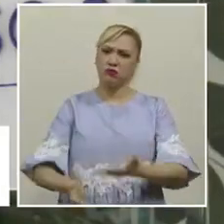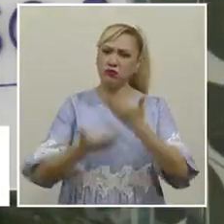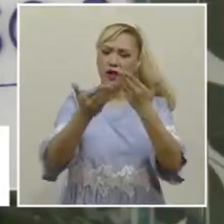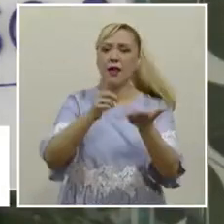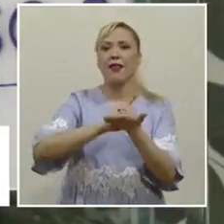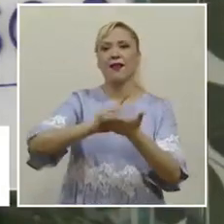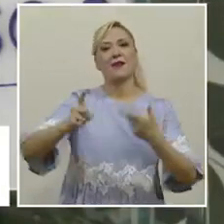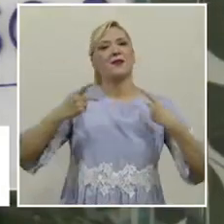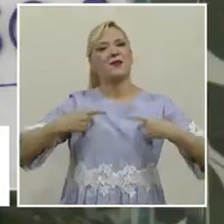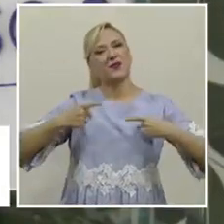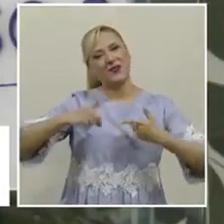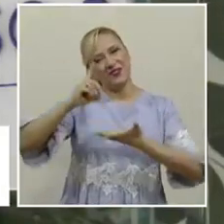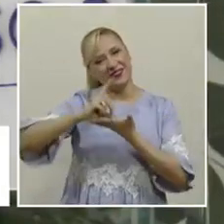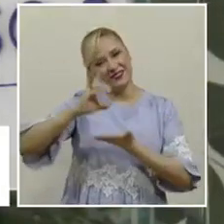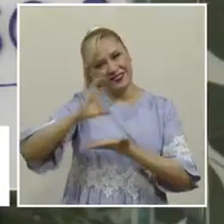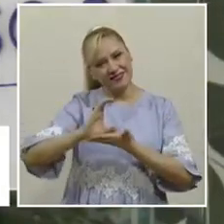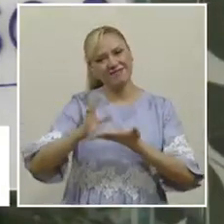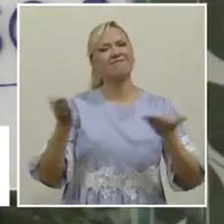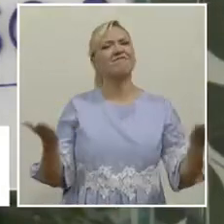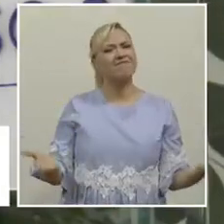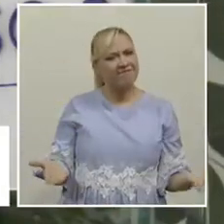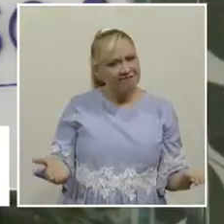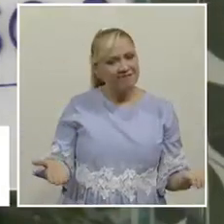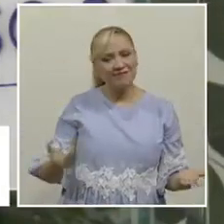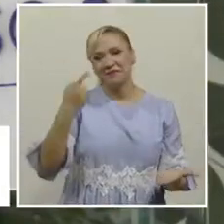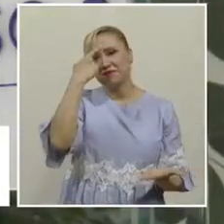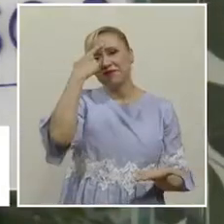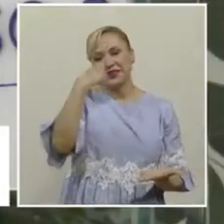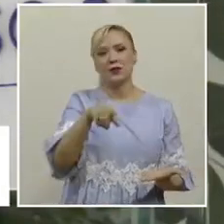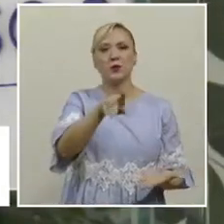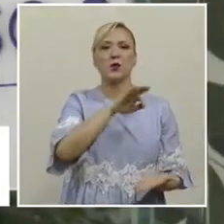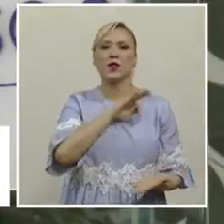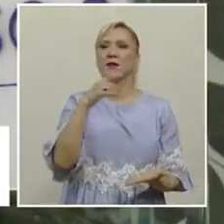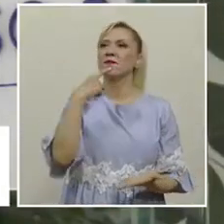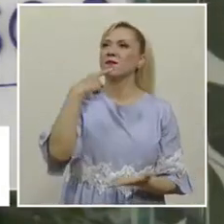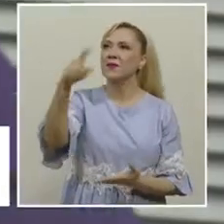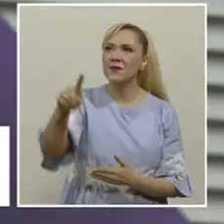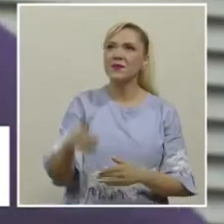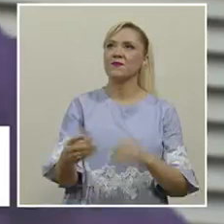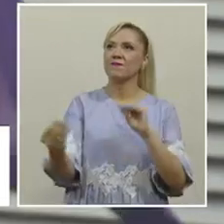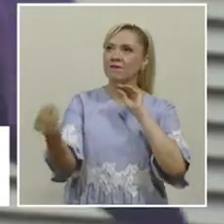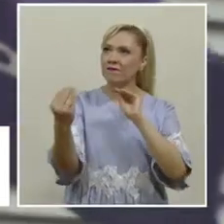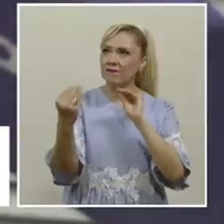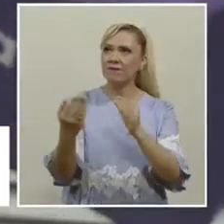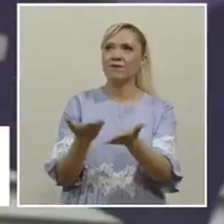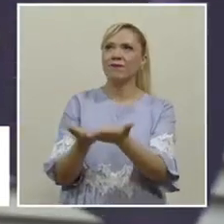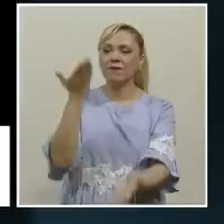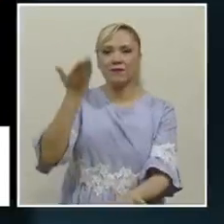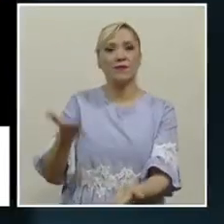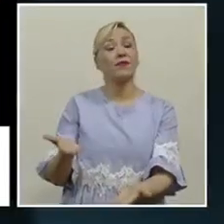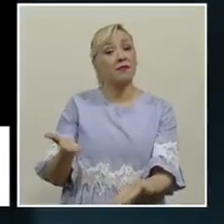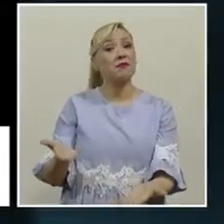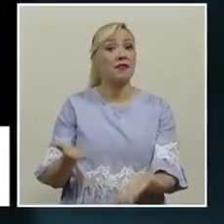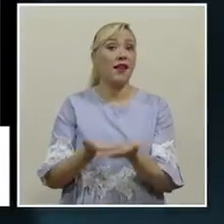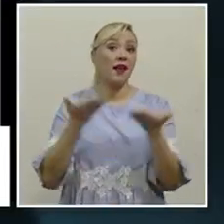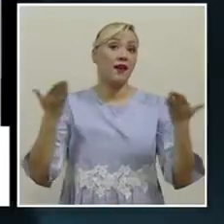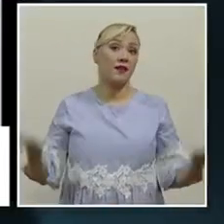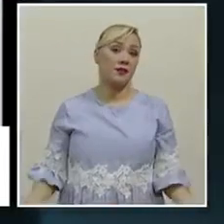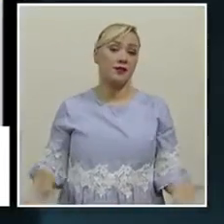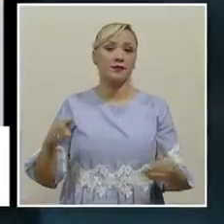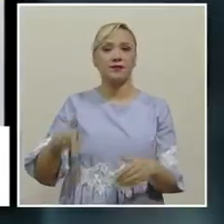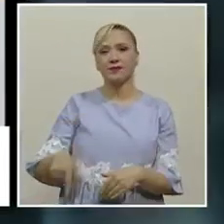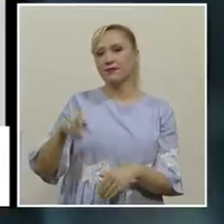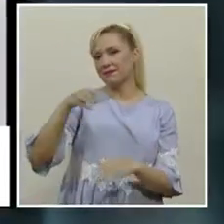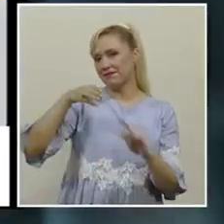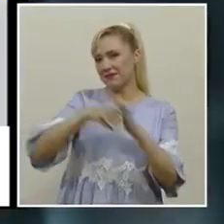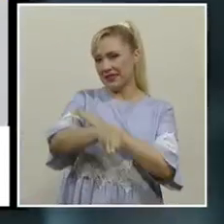con discapacidad, entre ellos el acceso a la justicia. Los asesores de Defensoría Pública impulsaron que el sistema de transporte